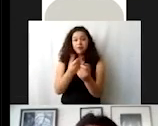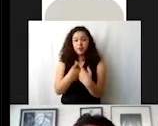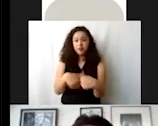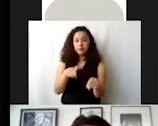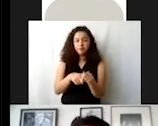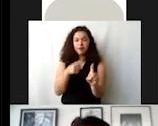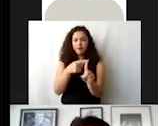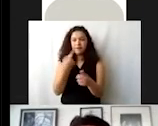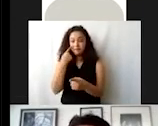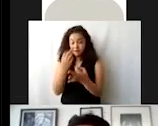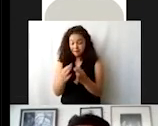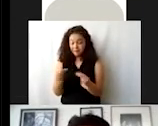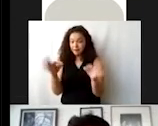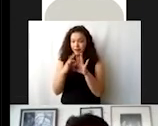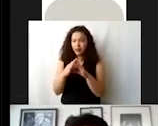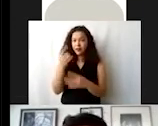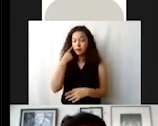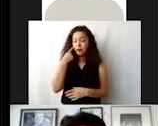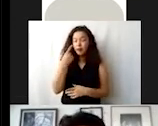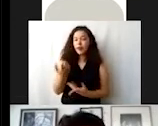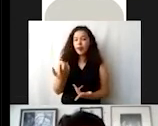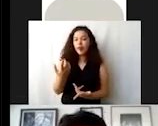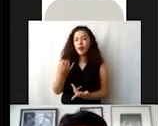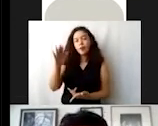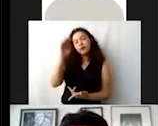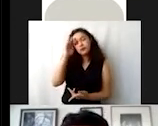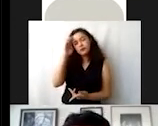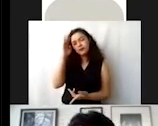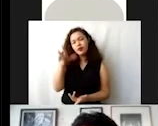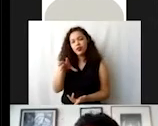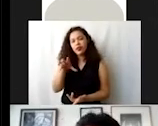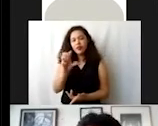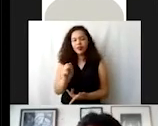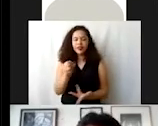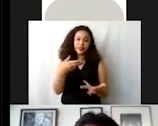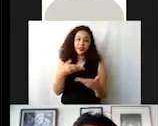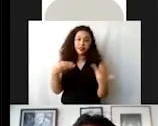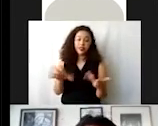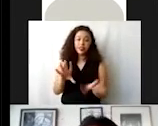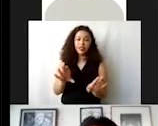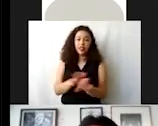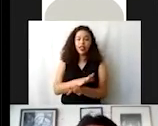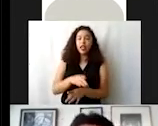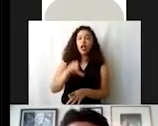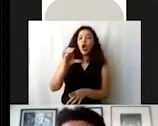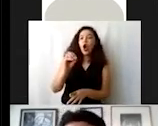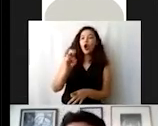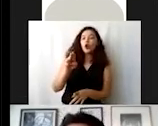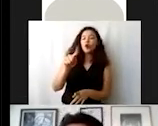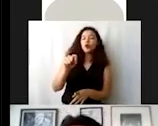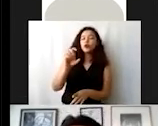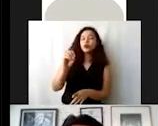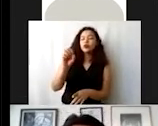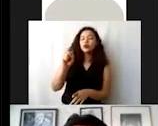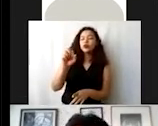a pensar, fíjense el alcance y esta reforma que tuvo el outsourcing, ustedes ya, algunos tuvieron a lo